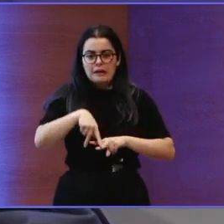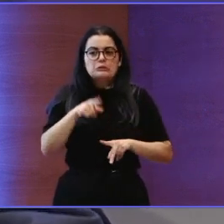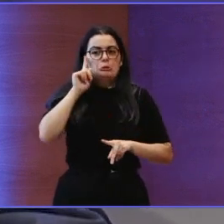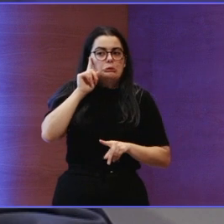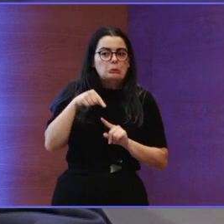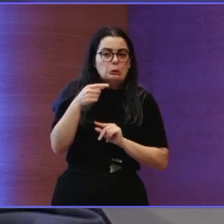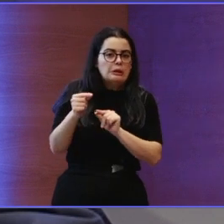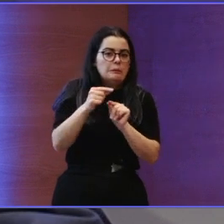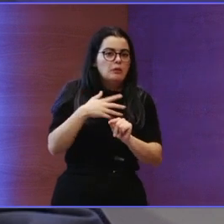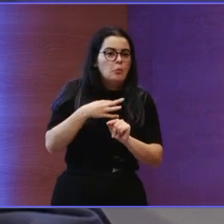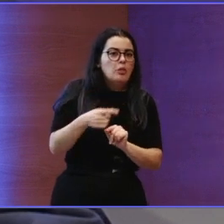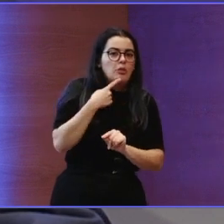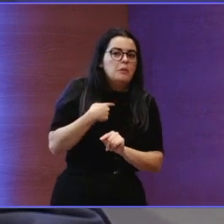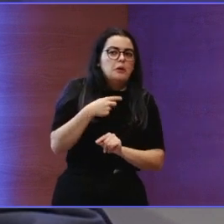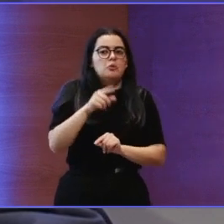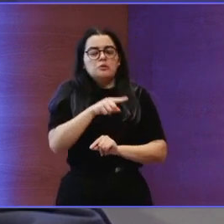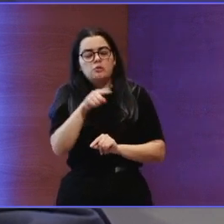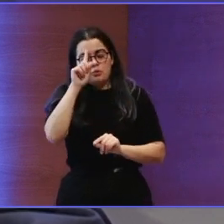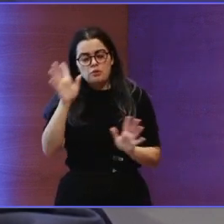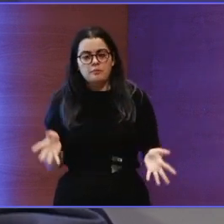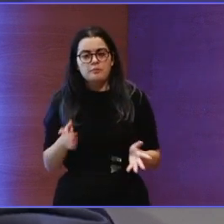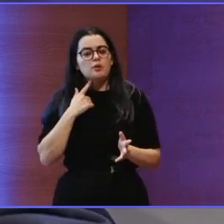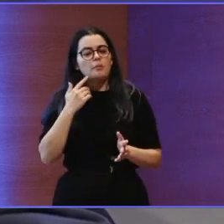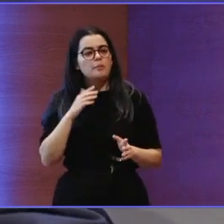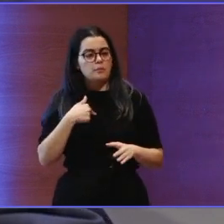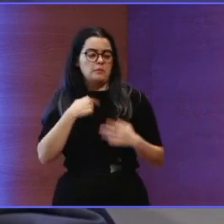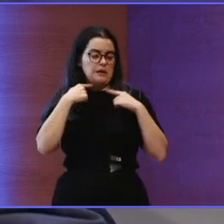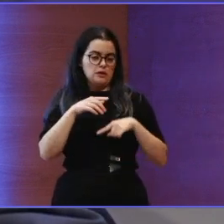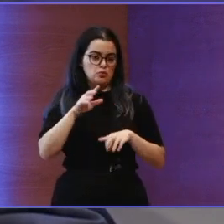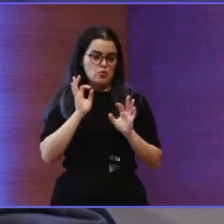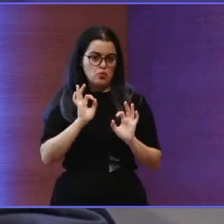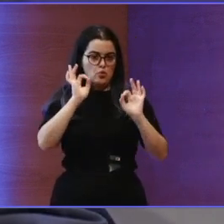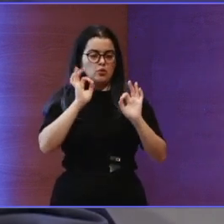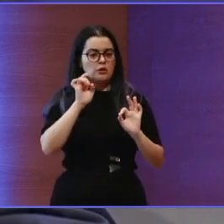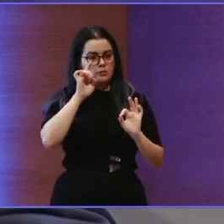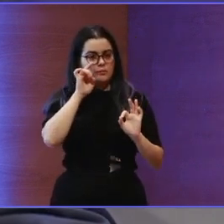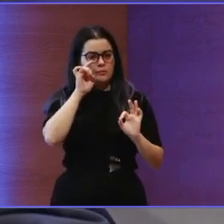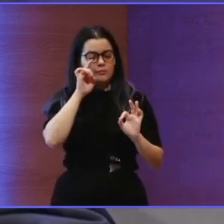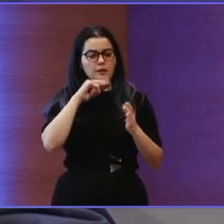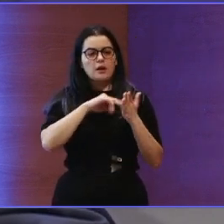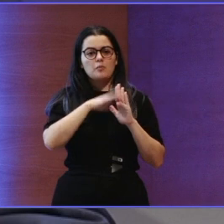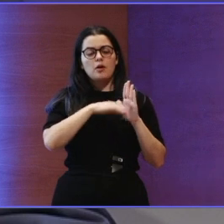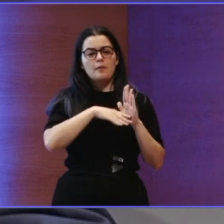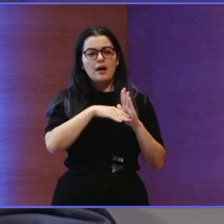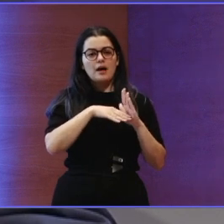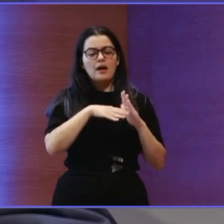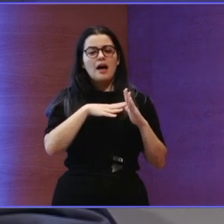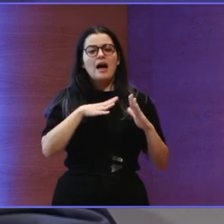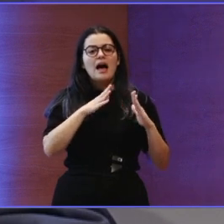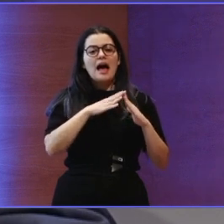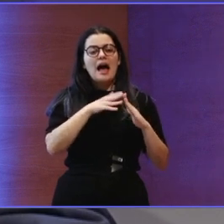no para para mí la evaluación que hicimos un concreto un caso concreto la implantación del programa housing First en